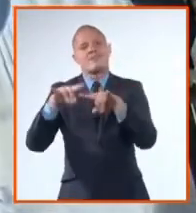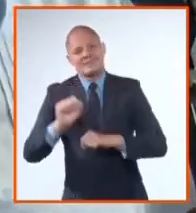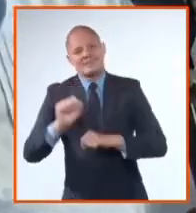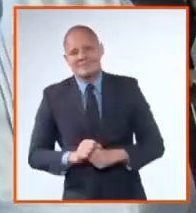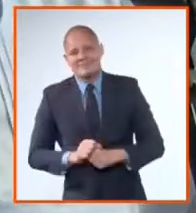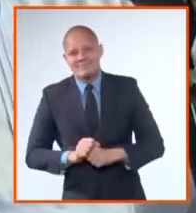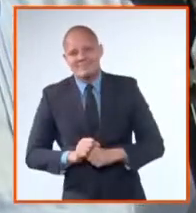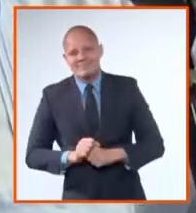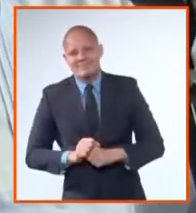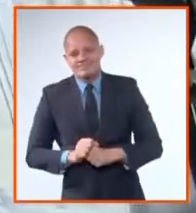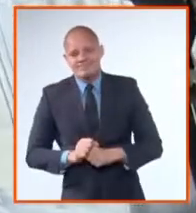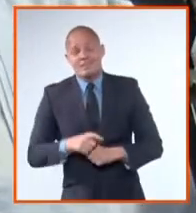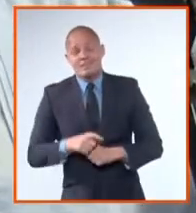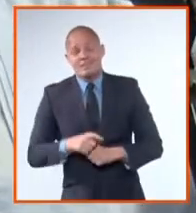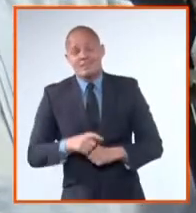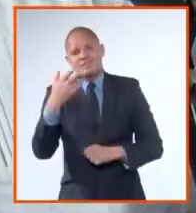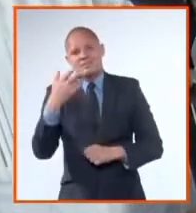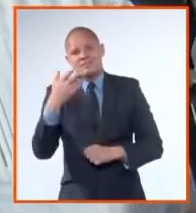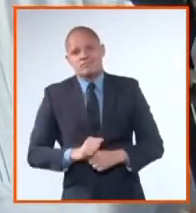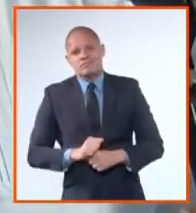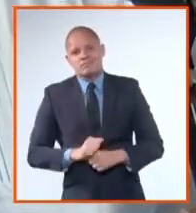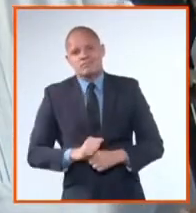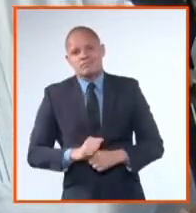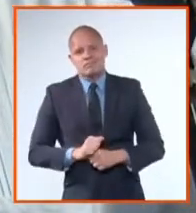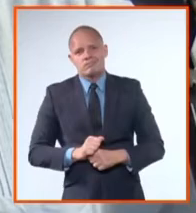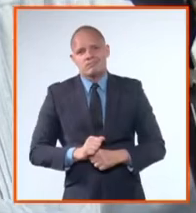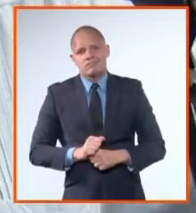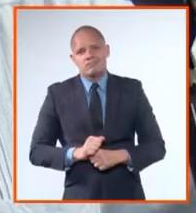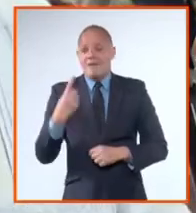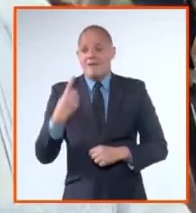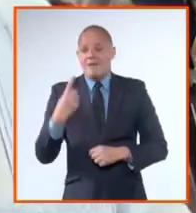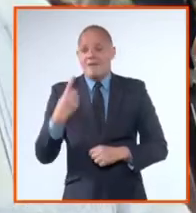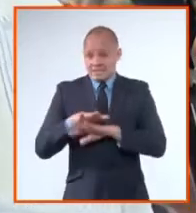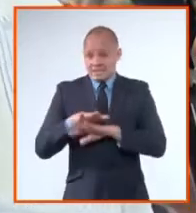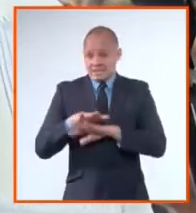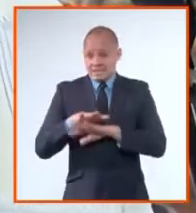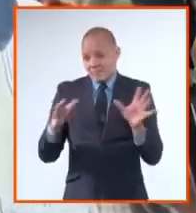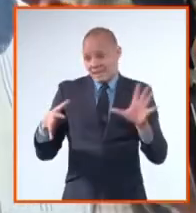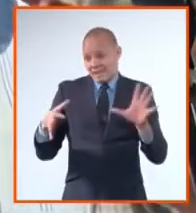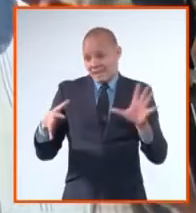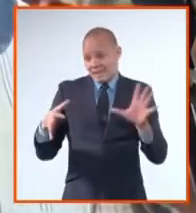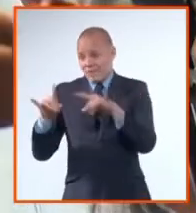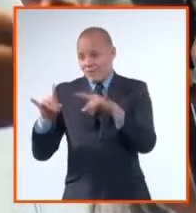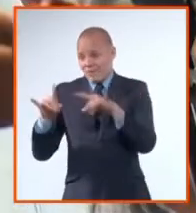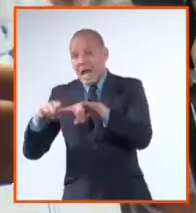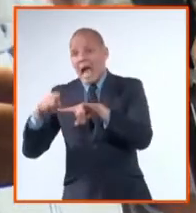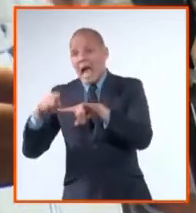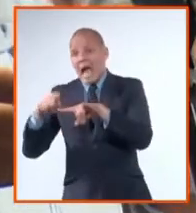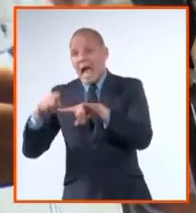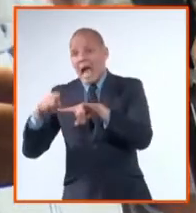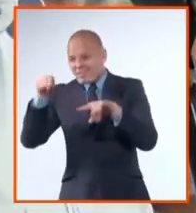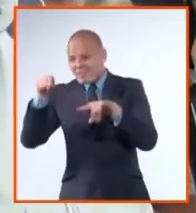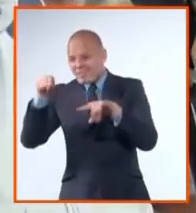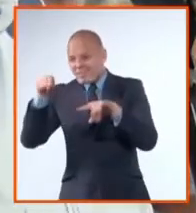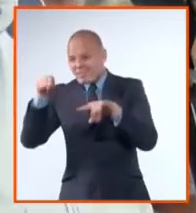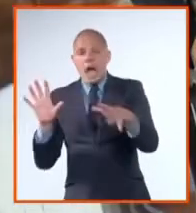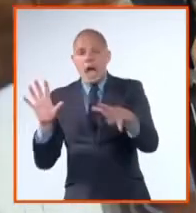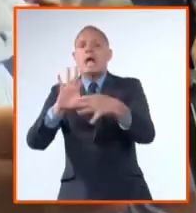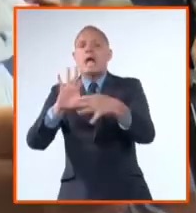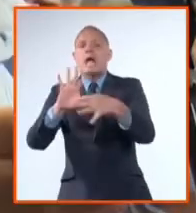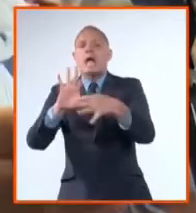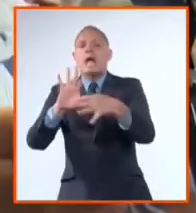que tenga un desborde hacia el sistema empresarial, hacia